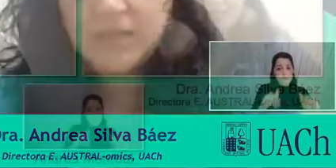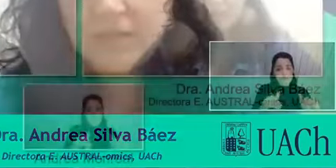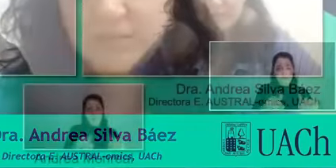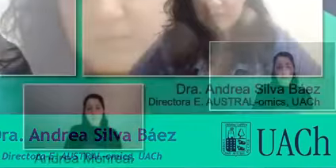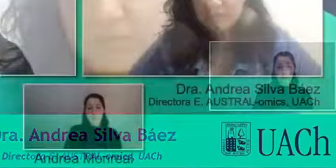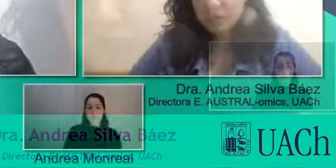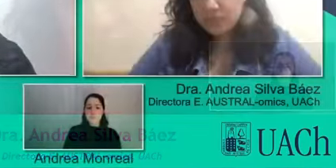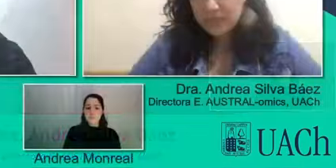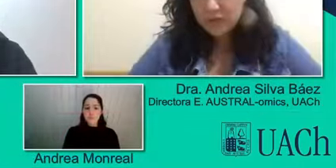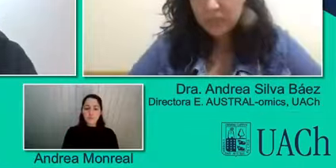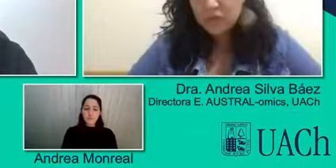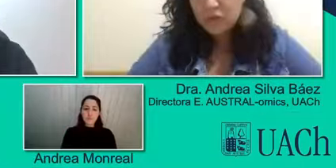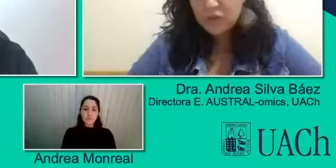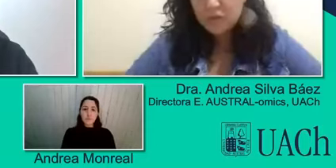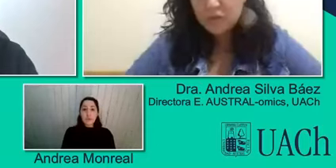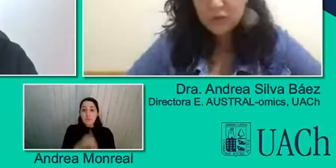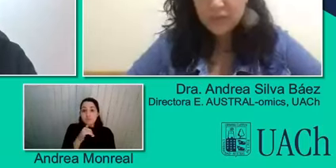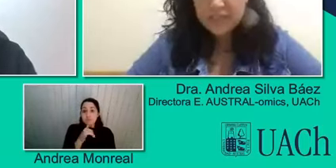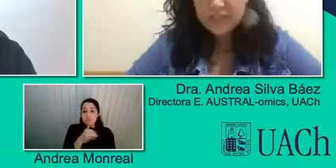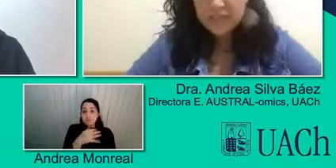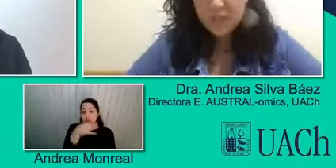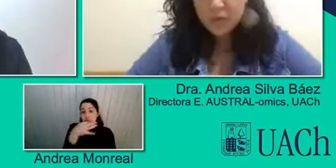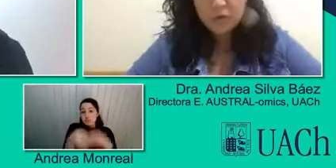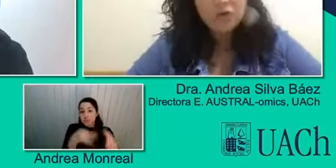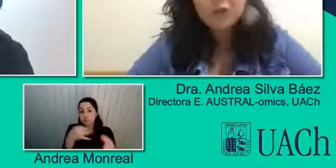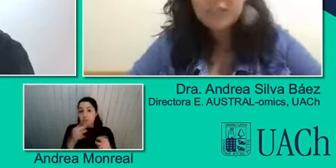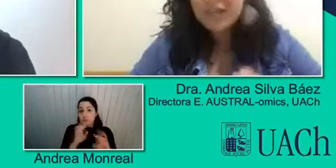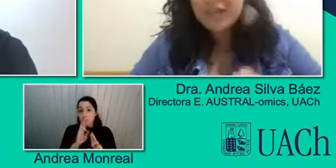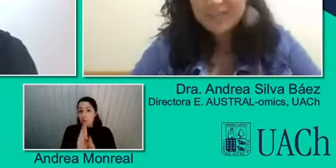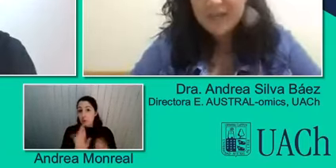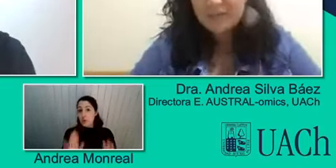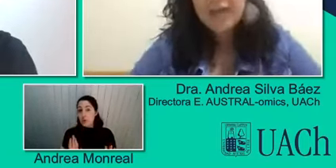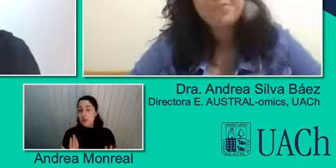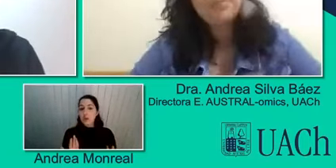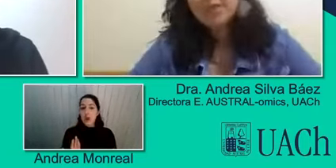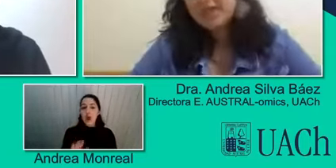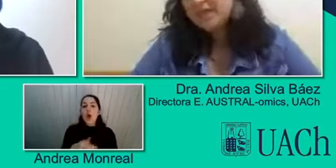No sé si con eso es suficiente respondo. No sé específica, o sea,